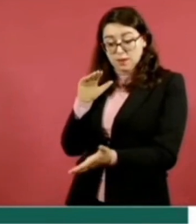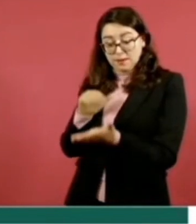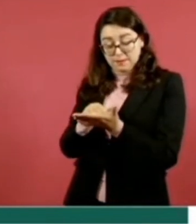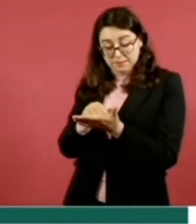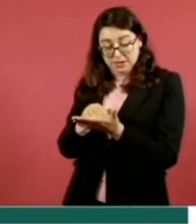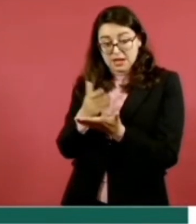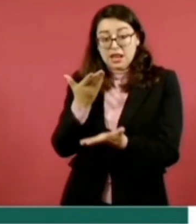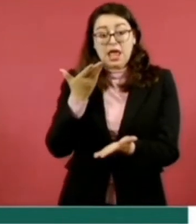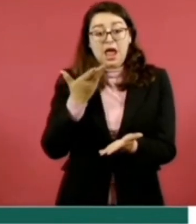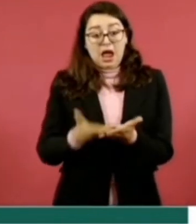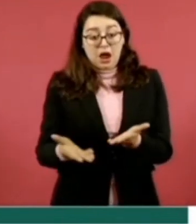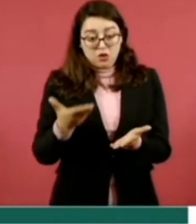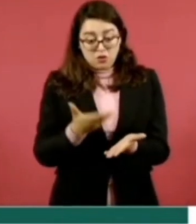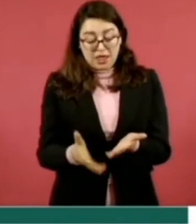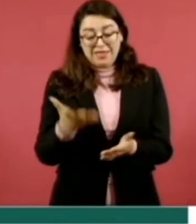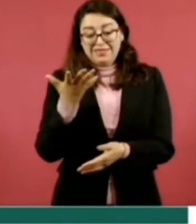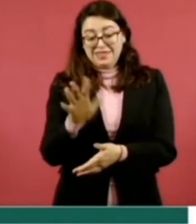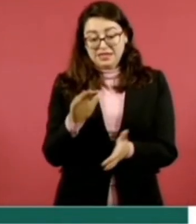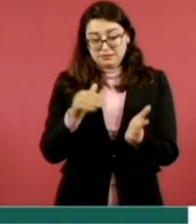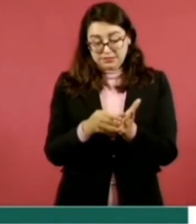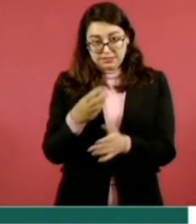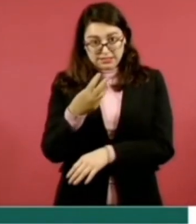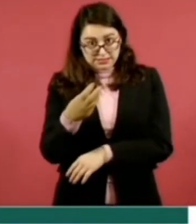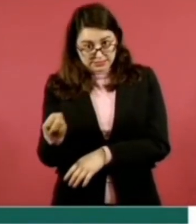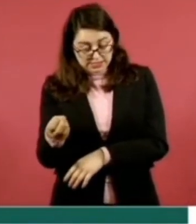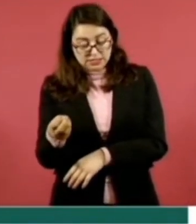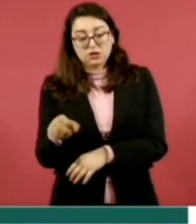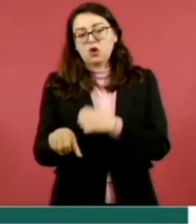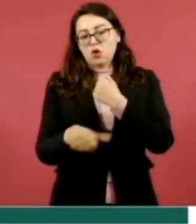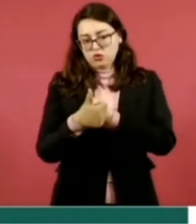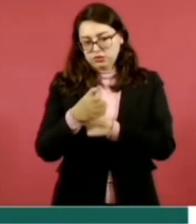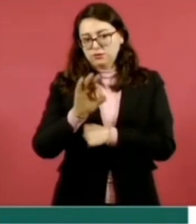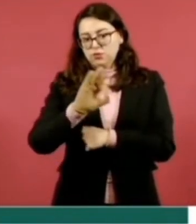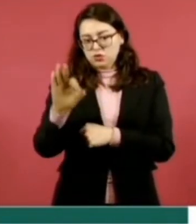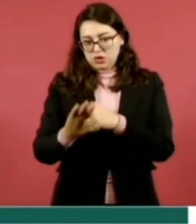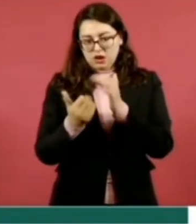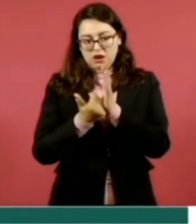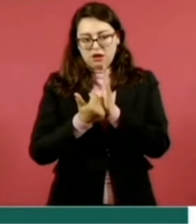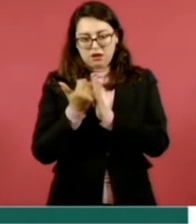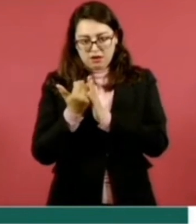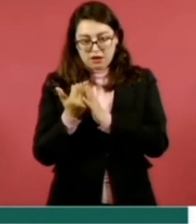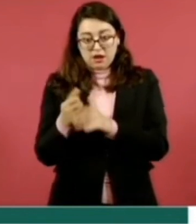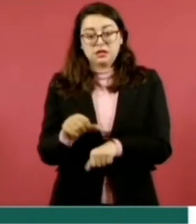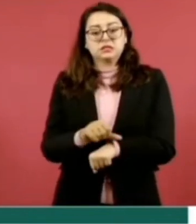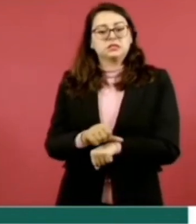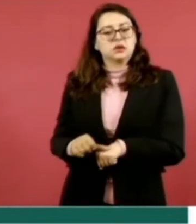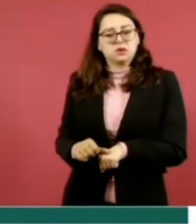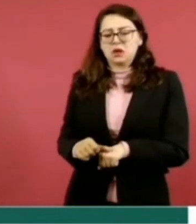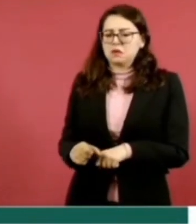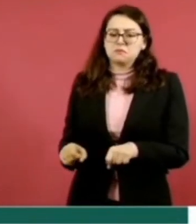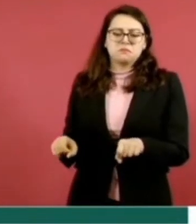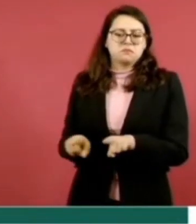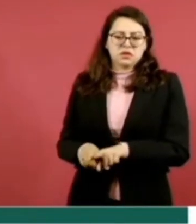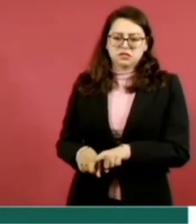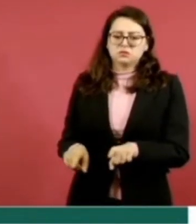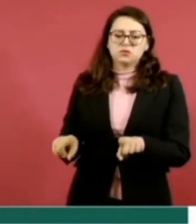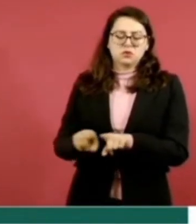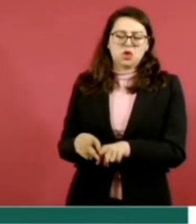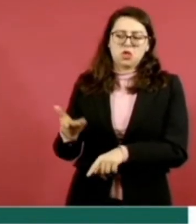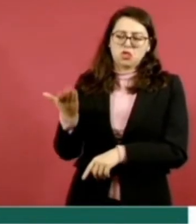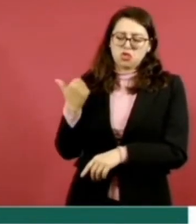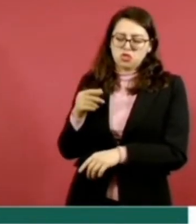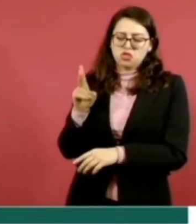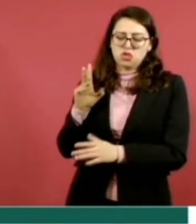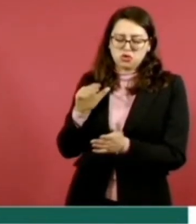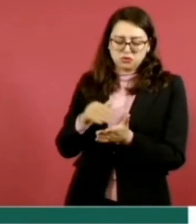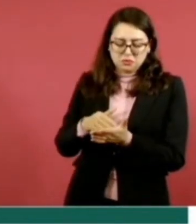9,335 a 10,362, también un incremento del 11%, y las cirugías se mantuvieron estables. De